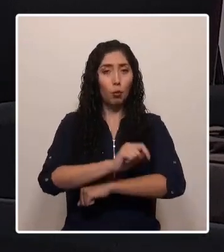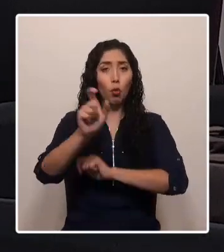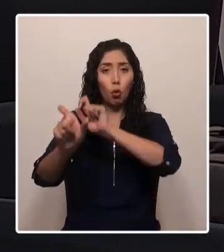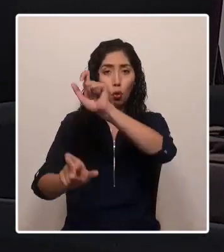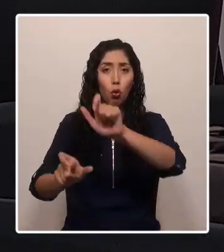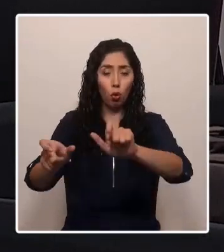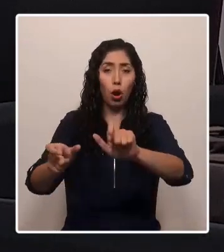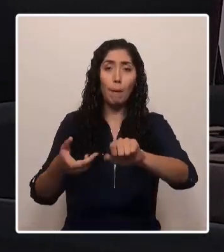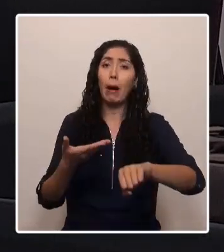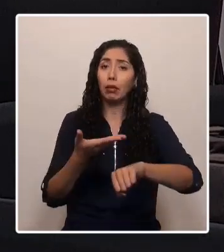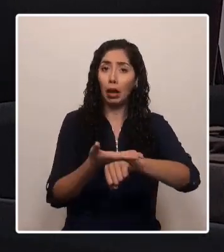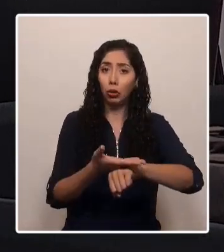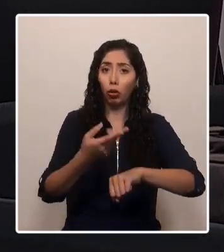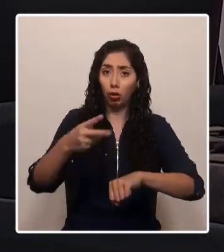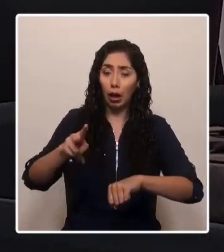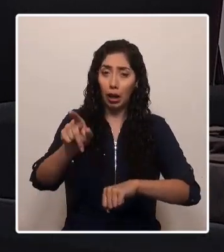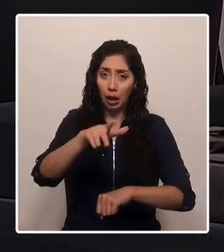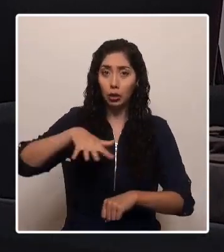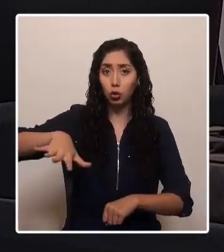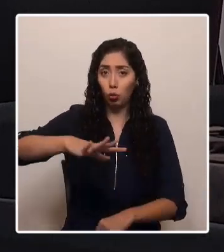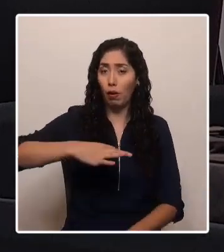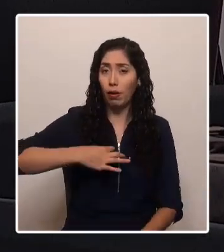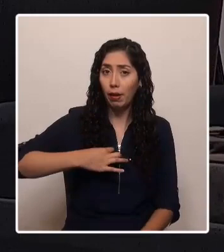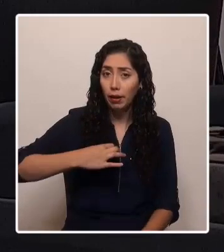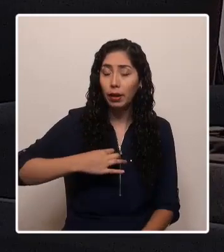estamos también